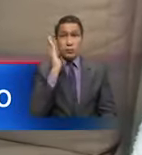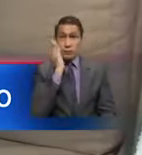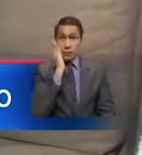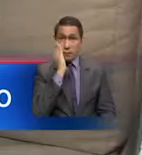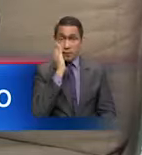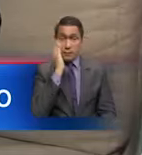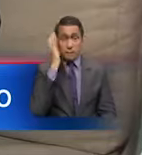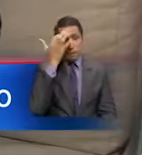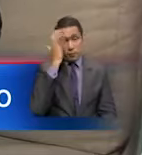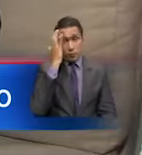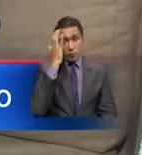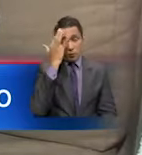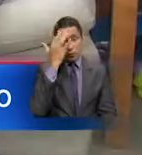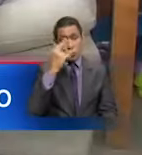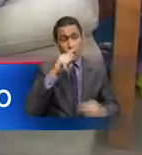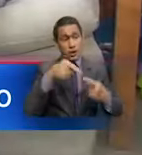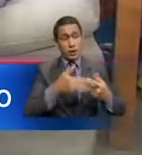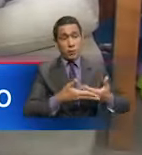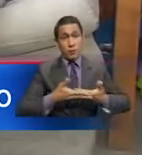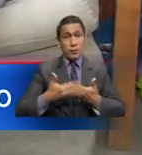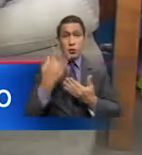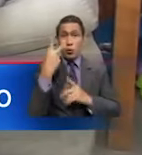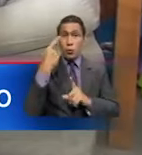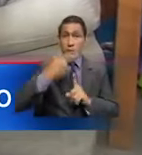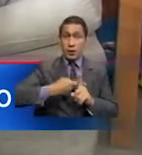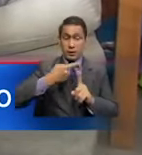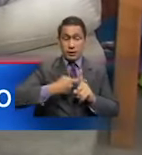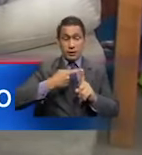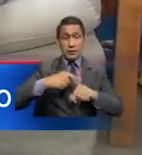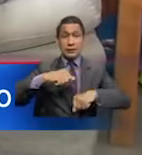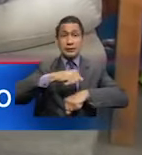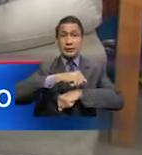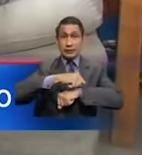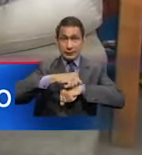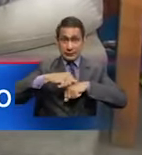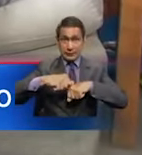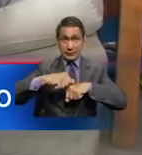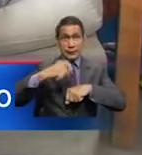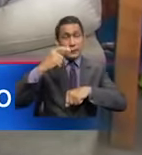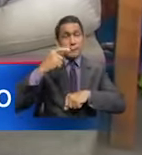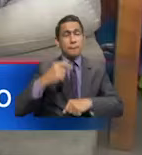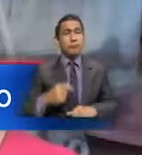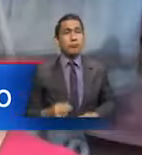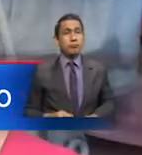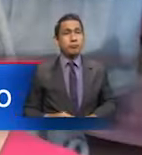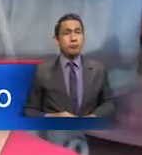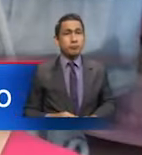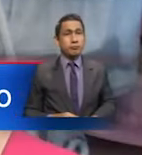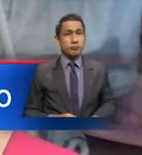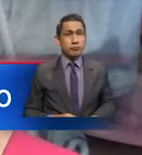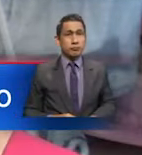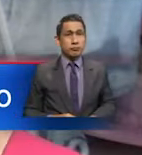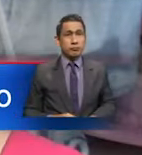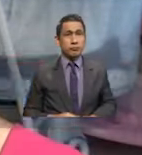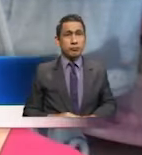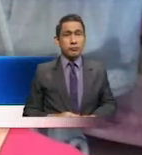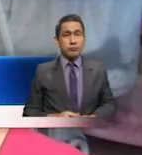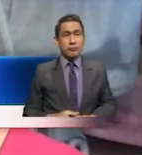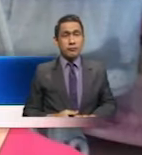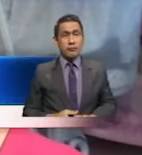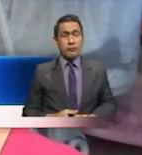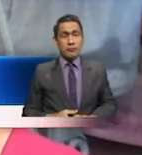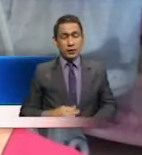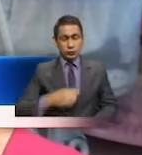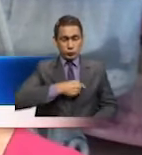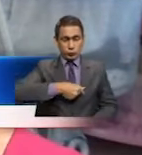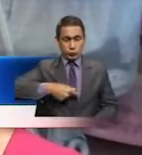alertó cuando tenía 2 meses de edad y en ese momento le hicieron una cirugía para controlar esta condición. El intestino con la vía